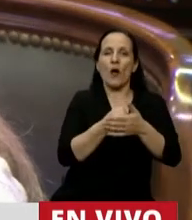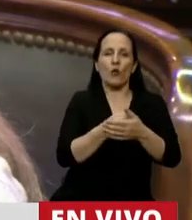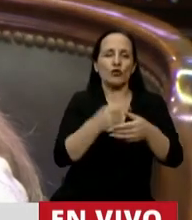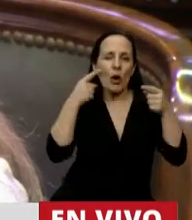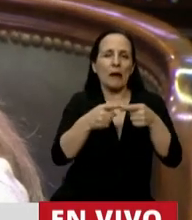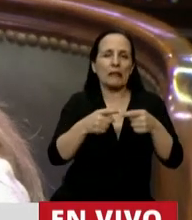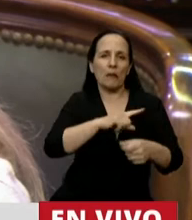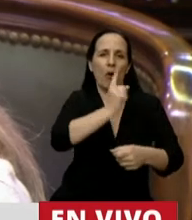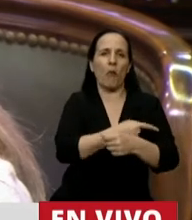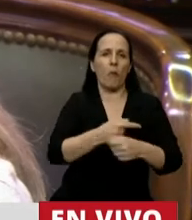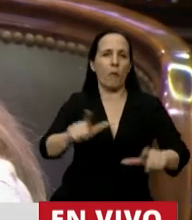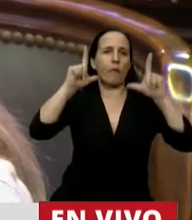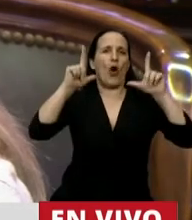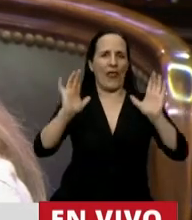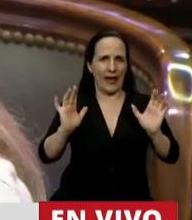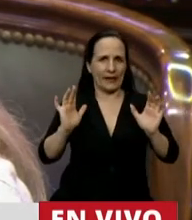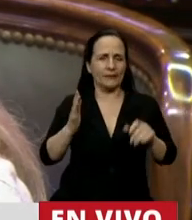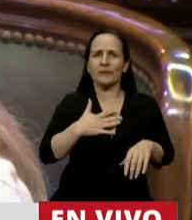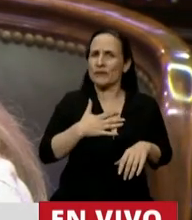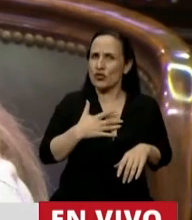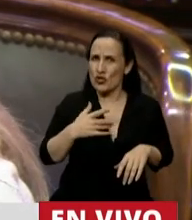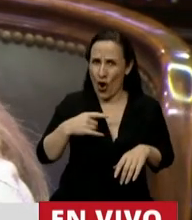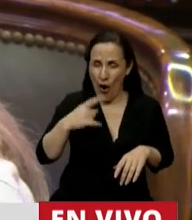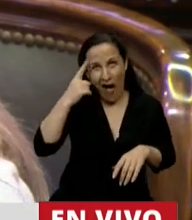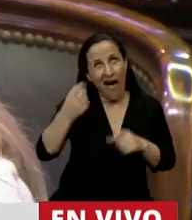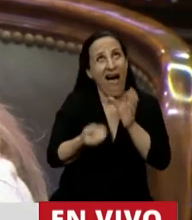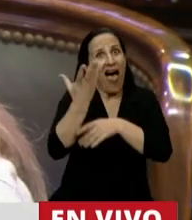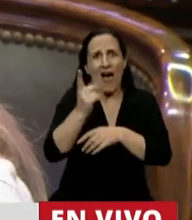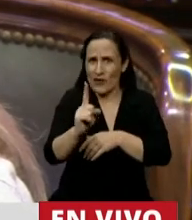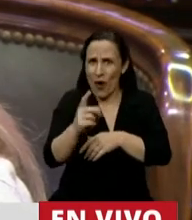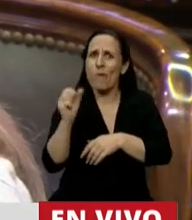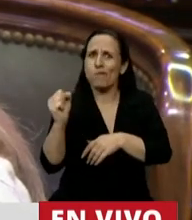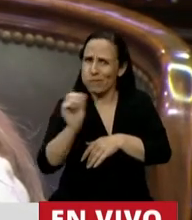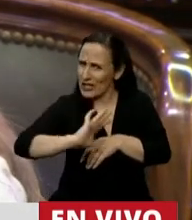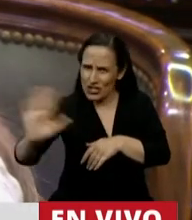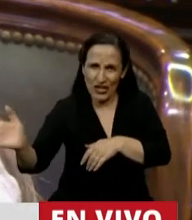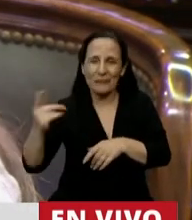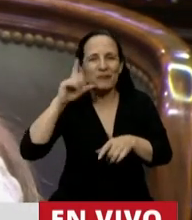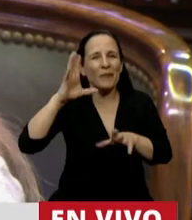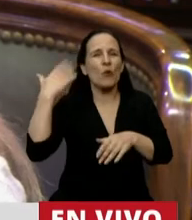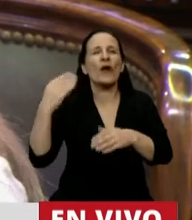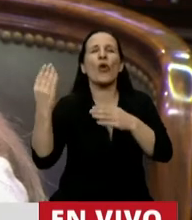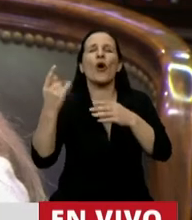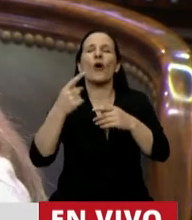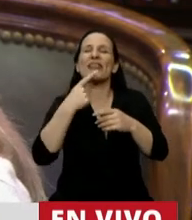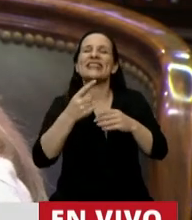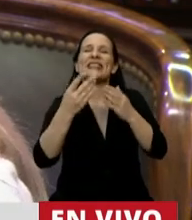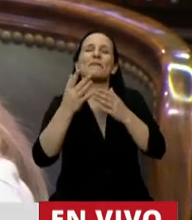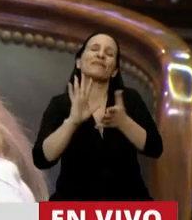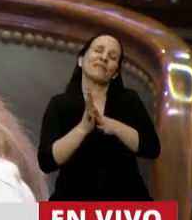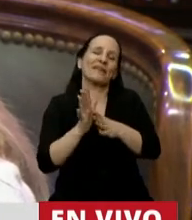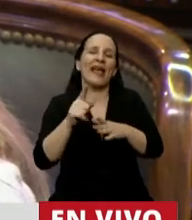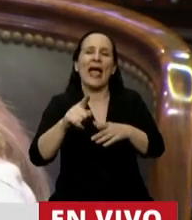poder. Esto no es algo que estoy inventando, lo han dicho muchas veces. Recuerdo cuando se hablaba del Ministerio de la Venganza.